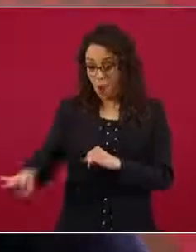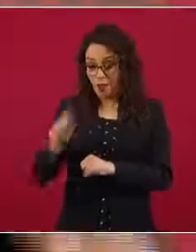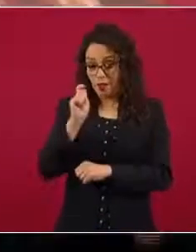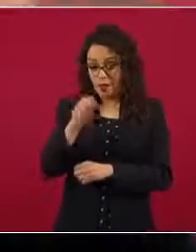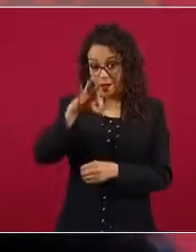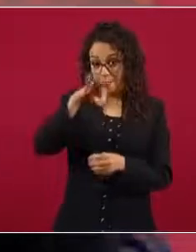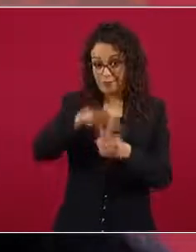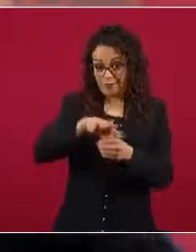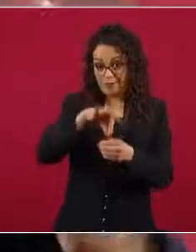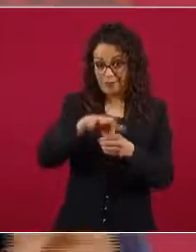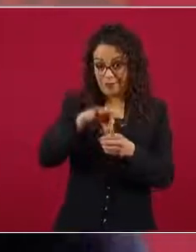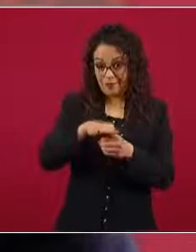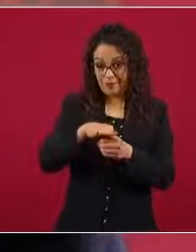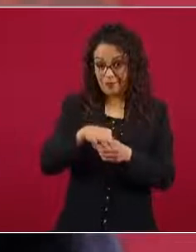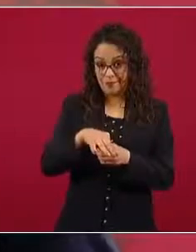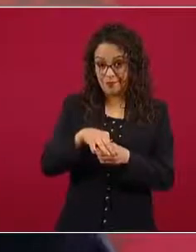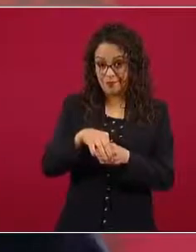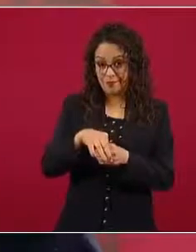aunque lo intentaron,